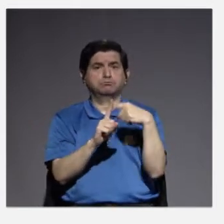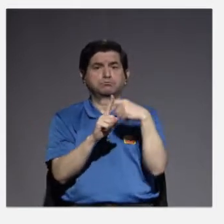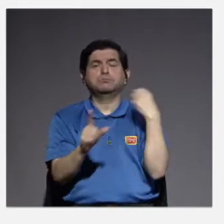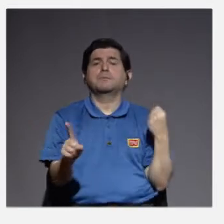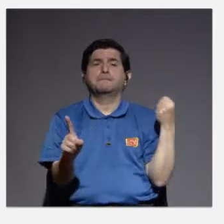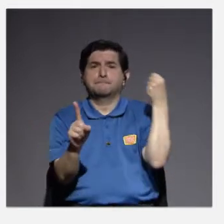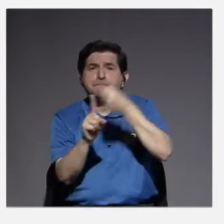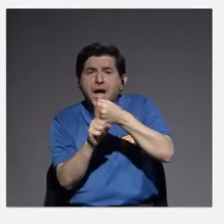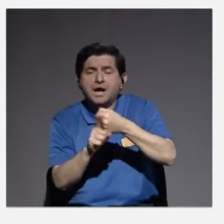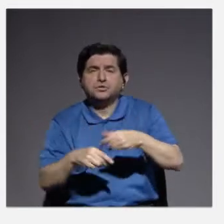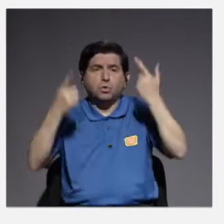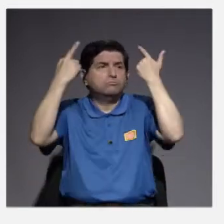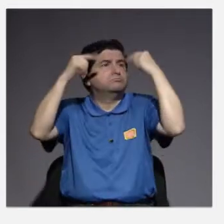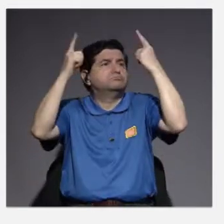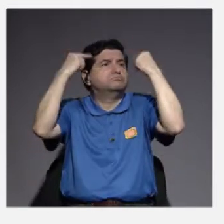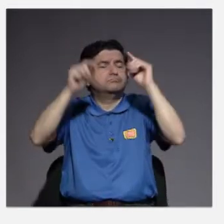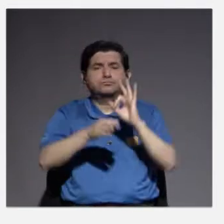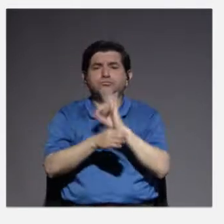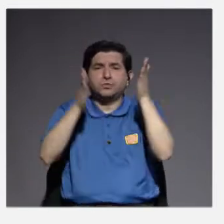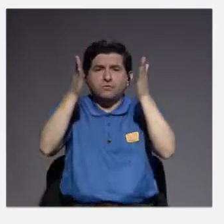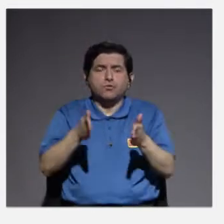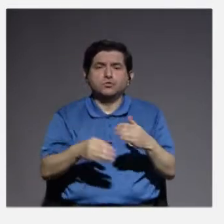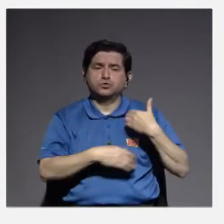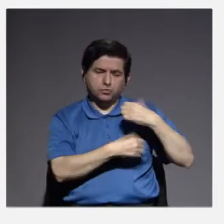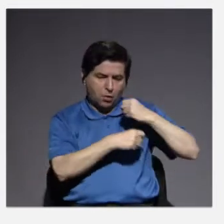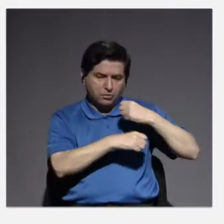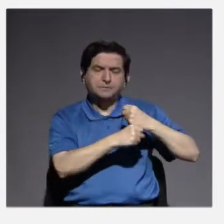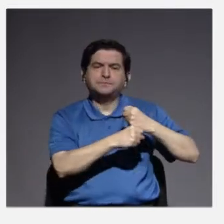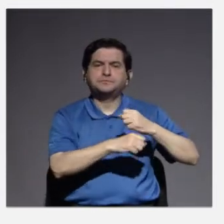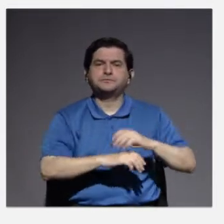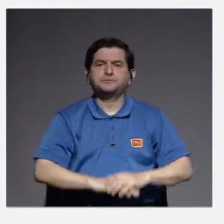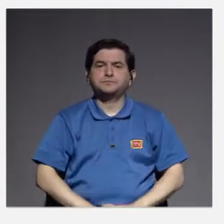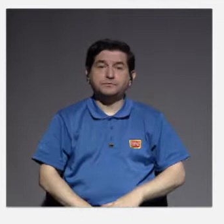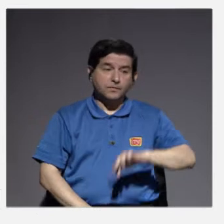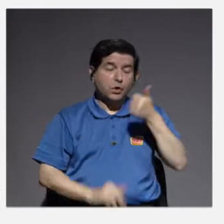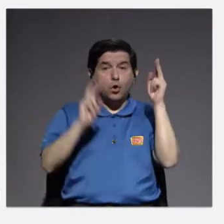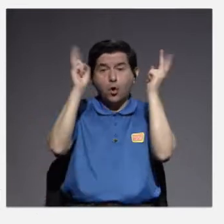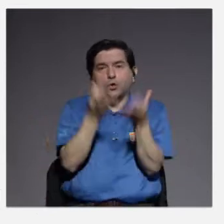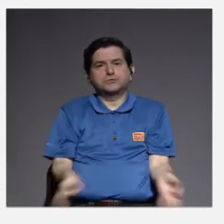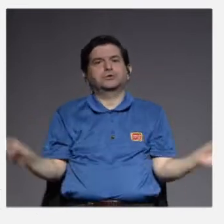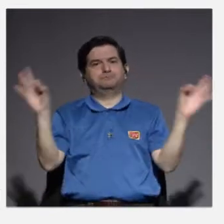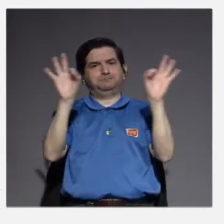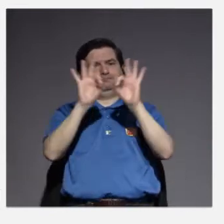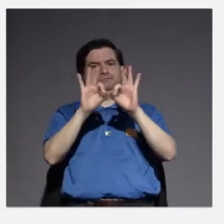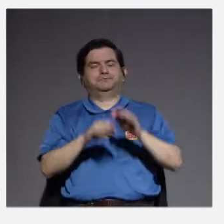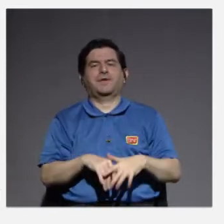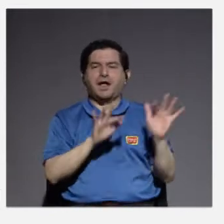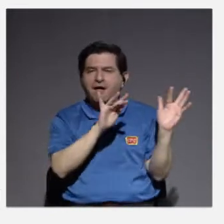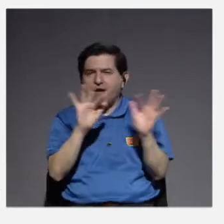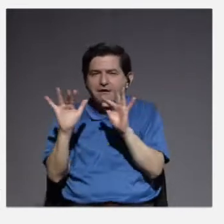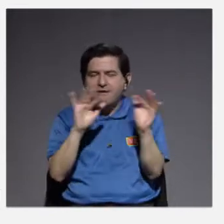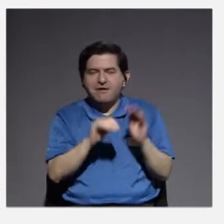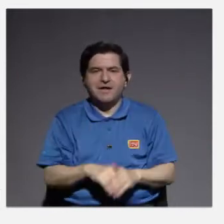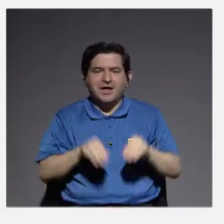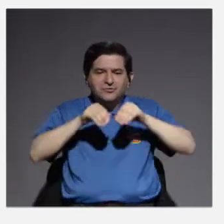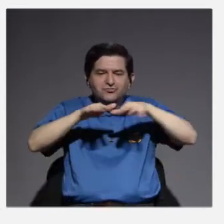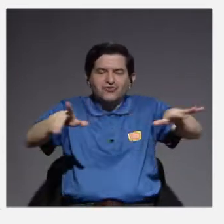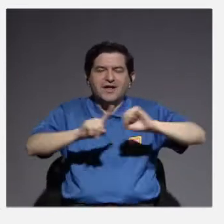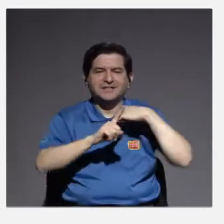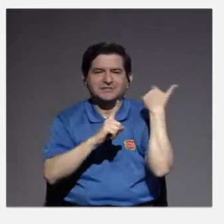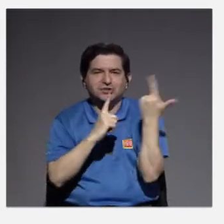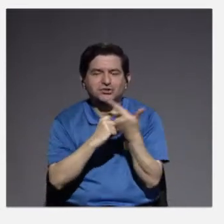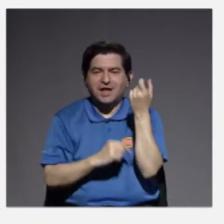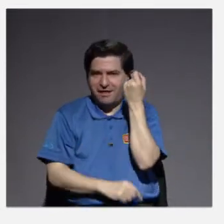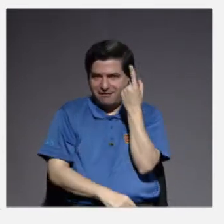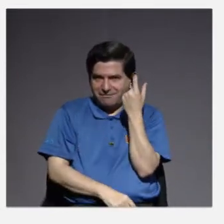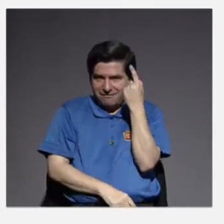impacta en la eficiencia de los funcionarios municipales. Otro tema muy importante en digitalización es la parte de redes sociales, entendidas